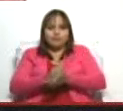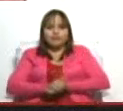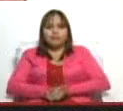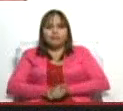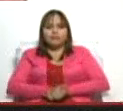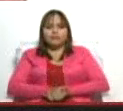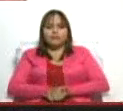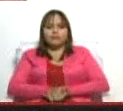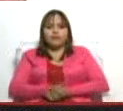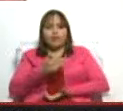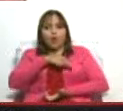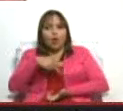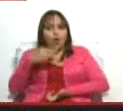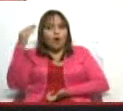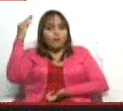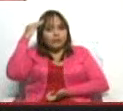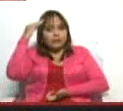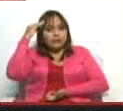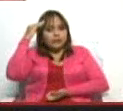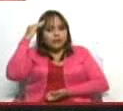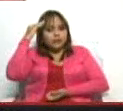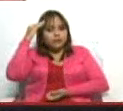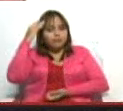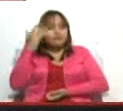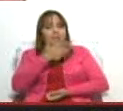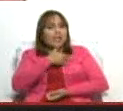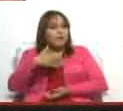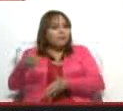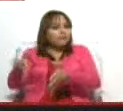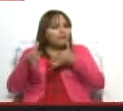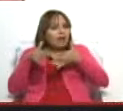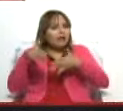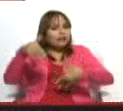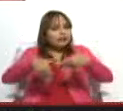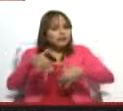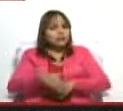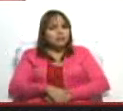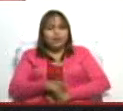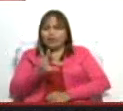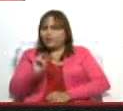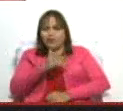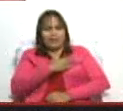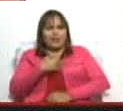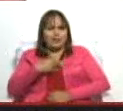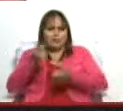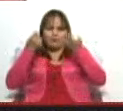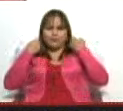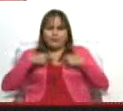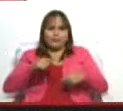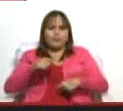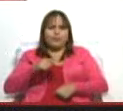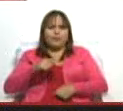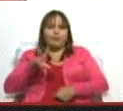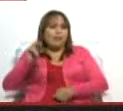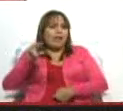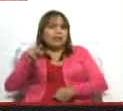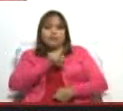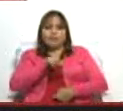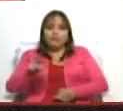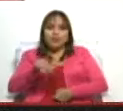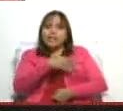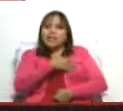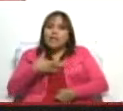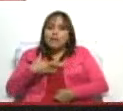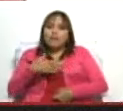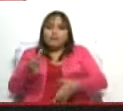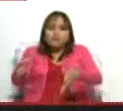Nuestra mentalidad es absoluta de victoria. No vale medalla de plata. Nosotros vamos por la victoria. Cada